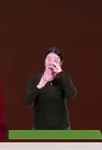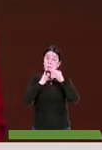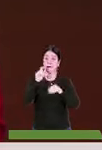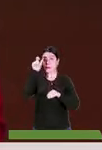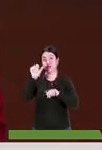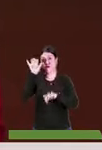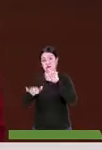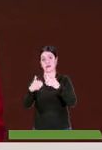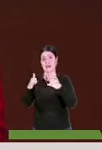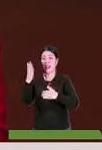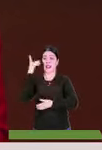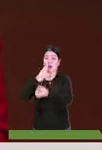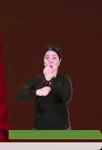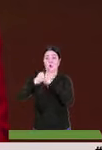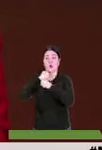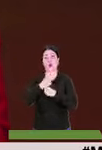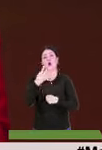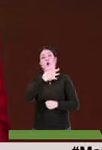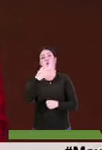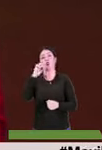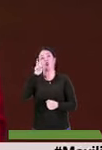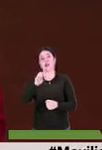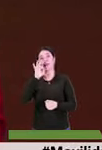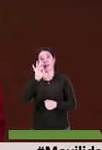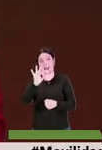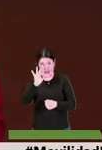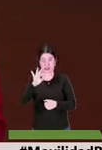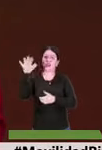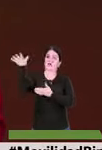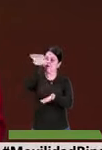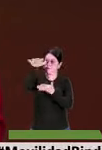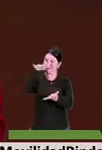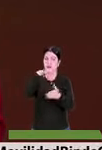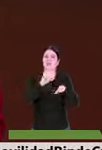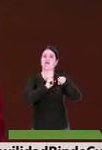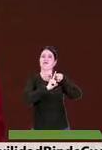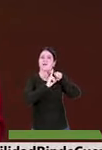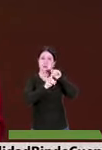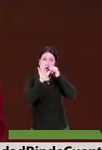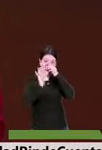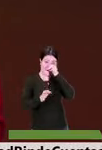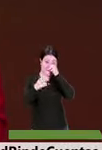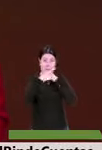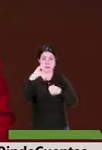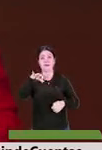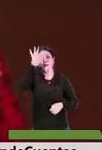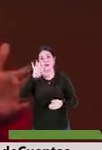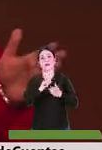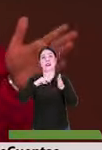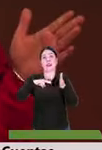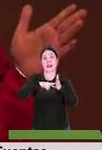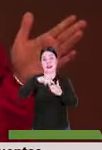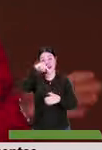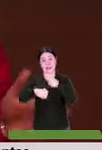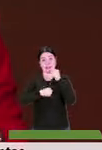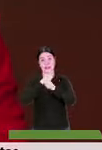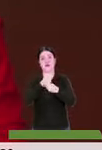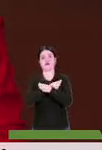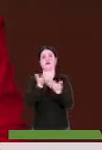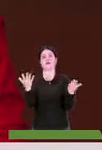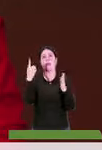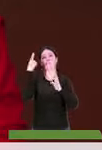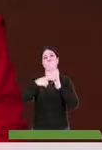tenemos 483 vehículos eléctricos, 100% eléctricos operando en la ciudad y este año vamos a entregar 1.002, ya